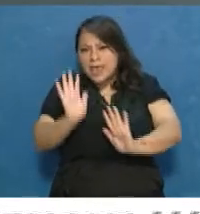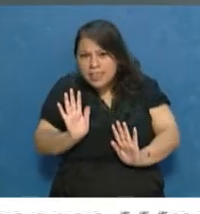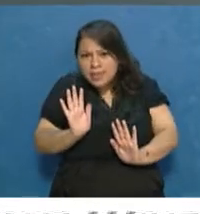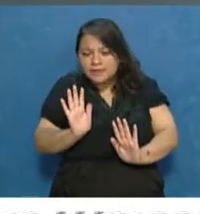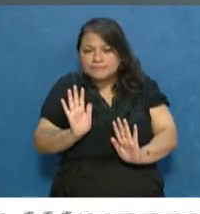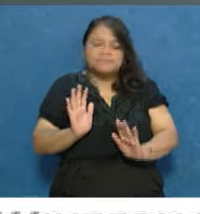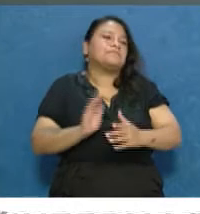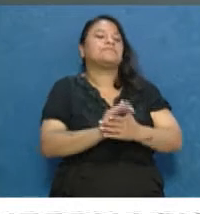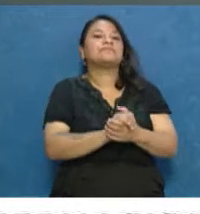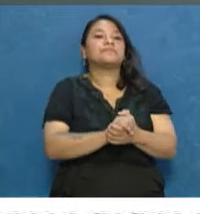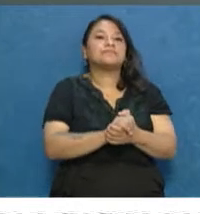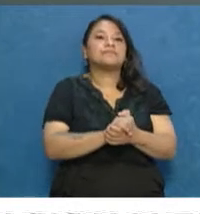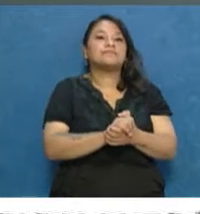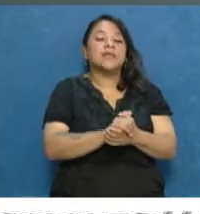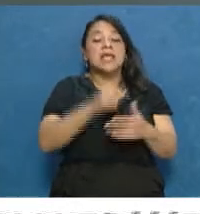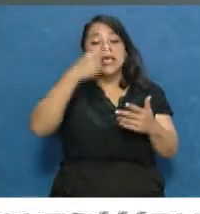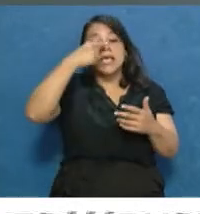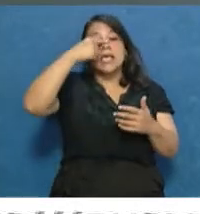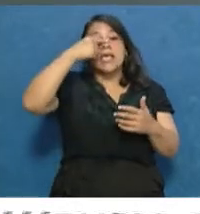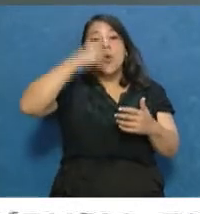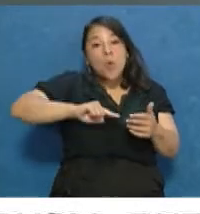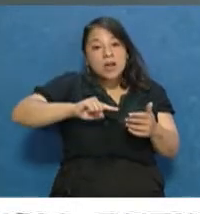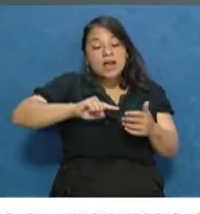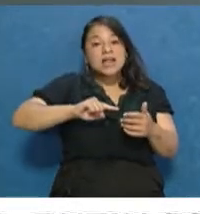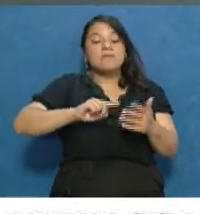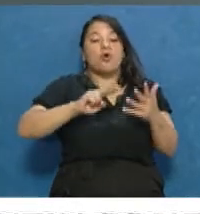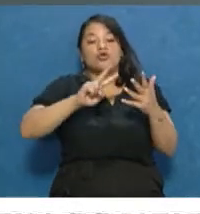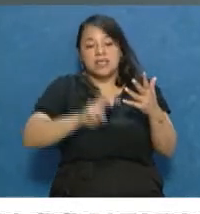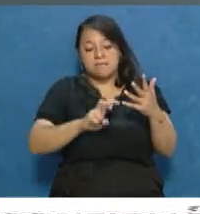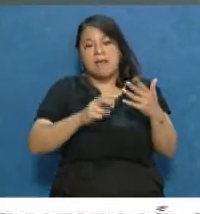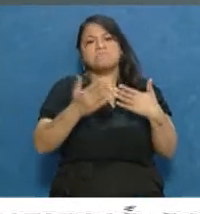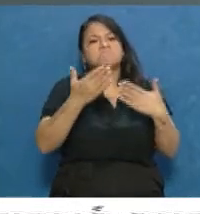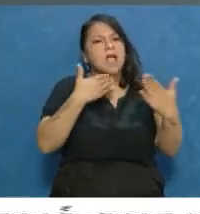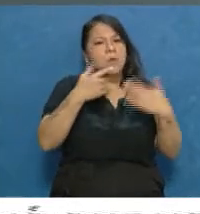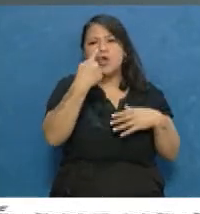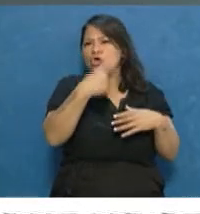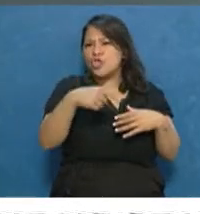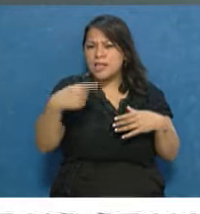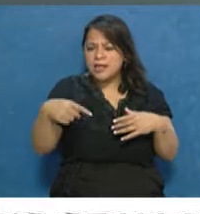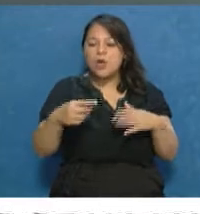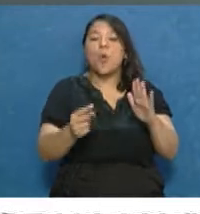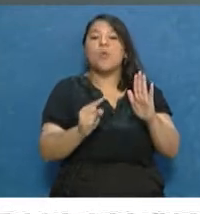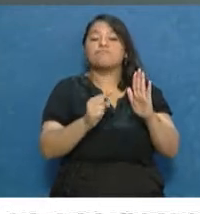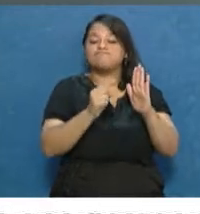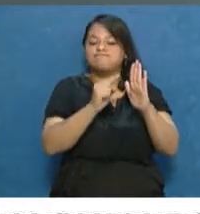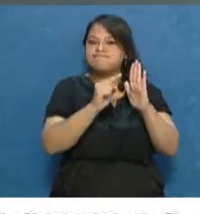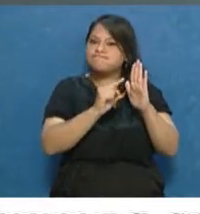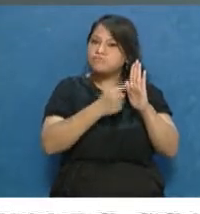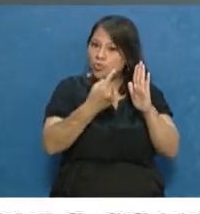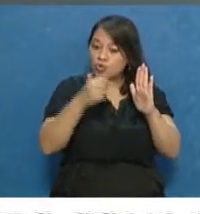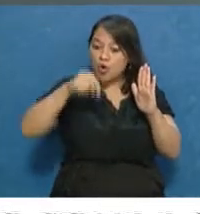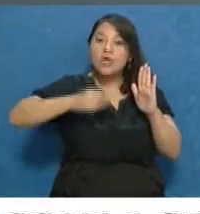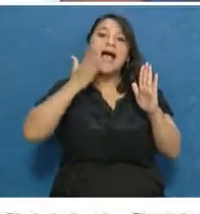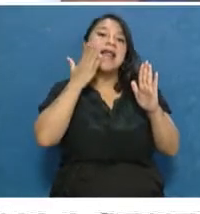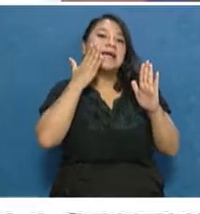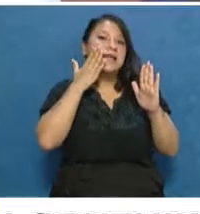a la capital federal. Y por último, también habló acerca de un dato que se va a conocer recién esta